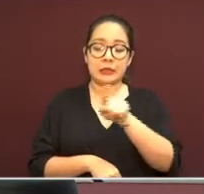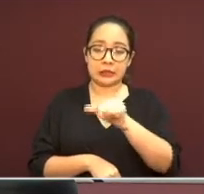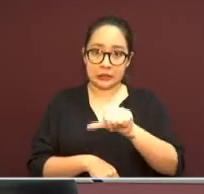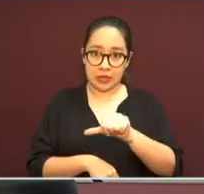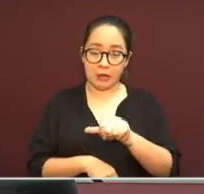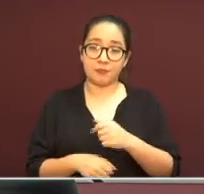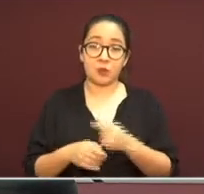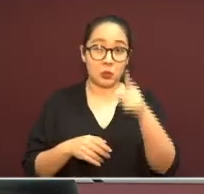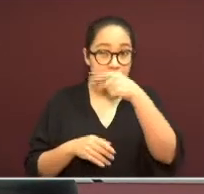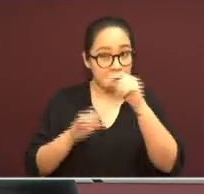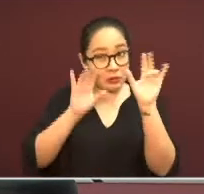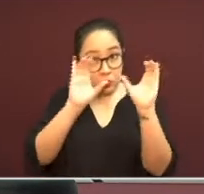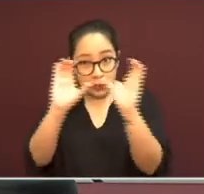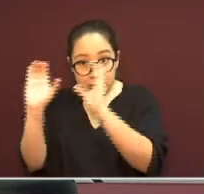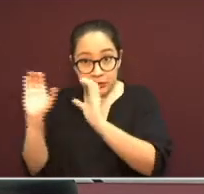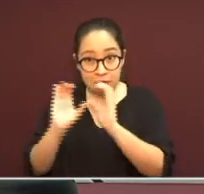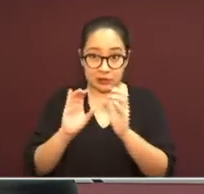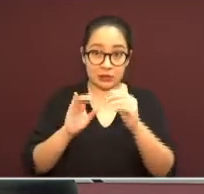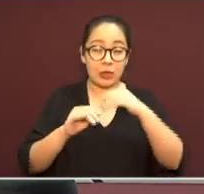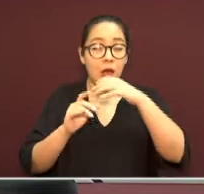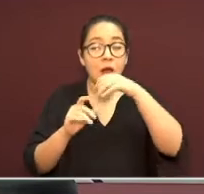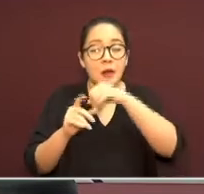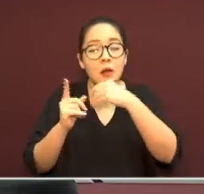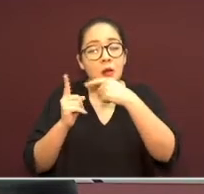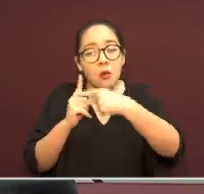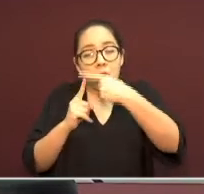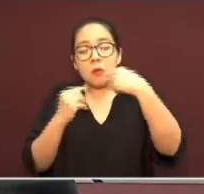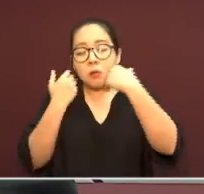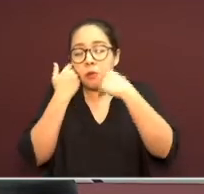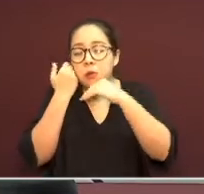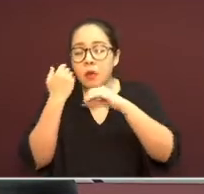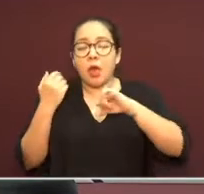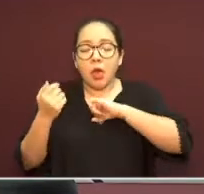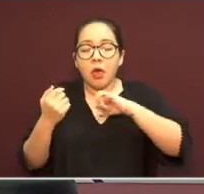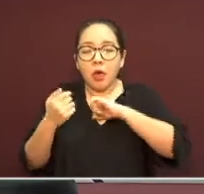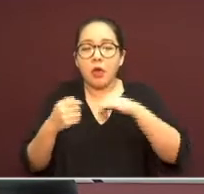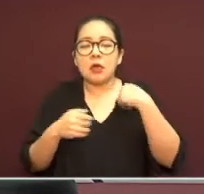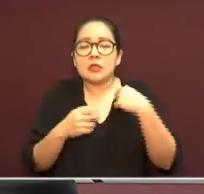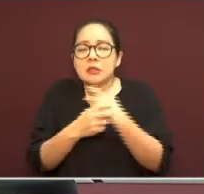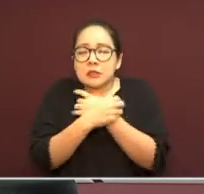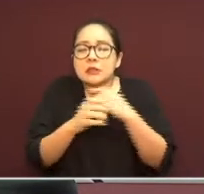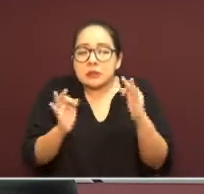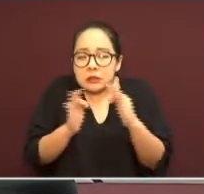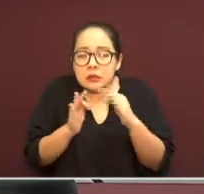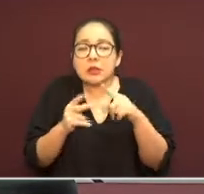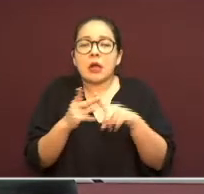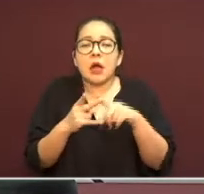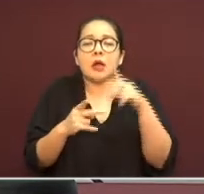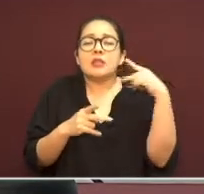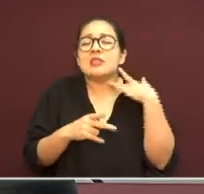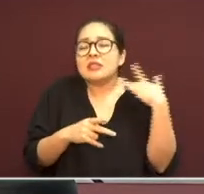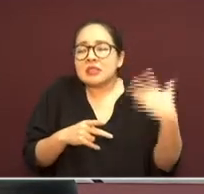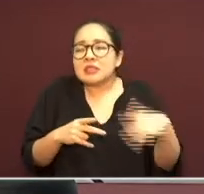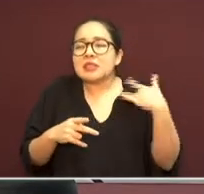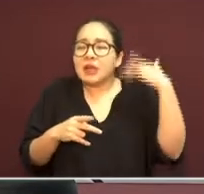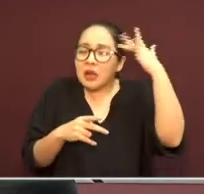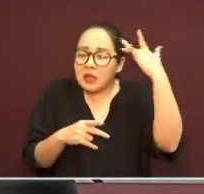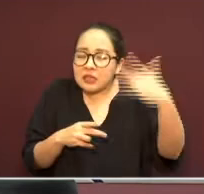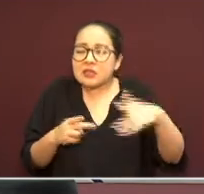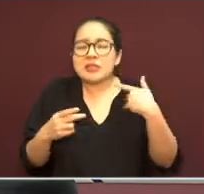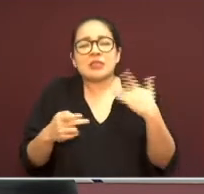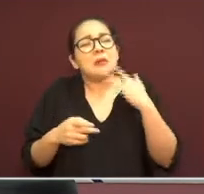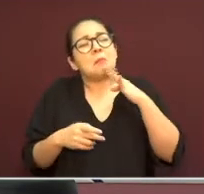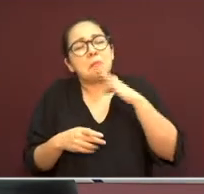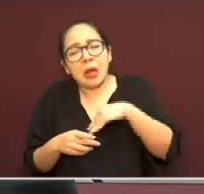fiebre la fiebre alta la tos escalofríos dolor de cabeza de garganta malestar general